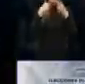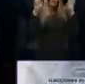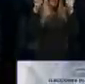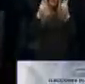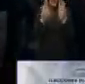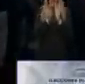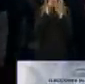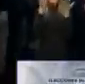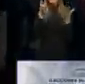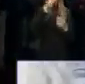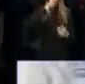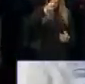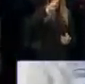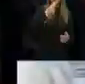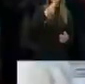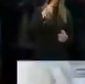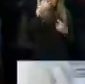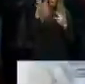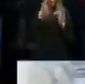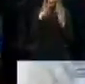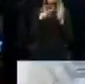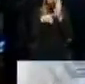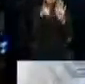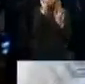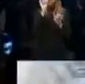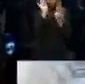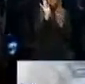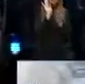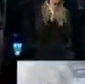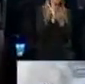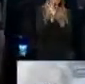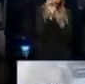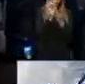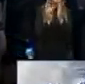pues está teniendo un acercamiento